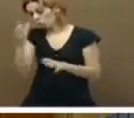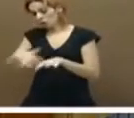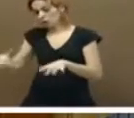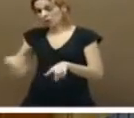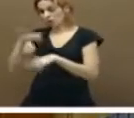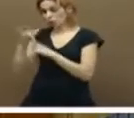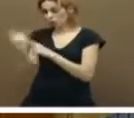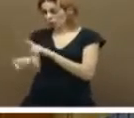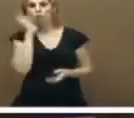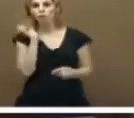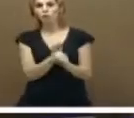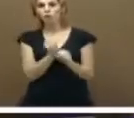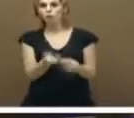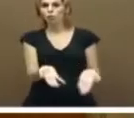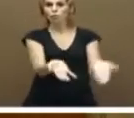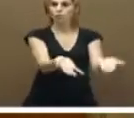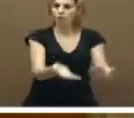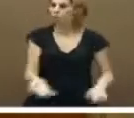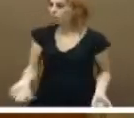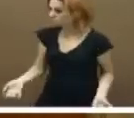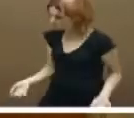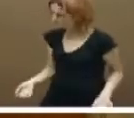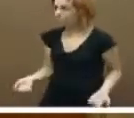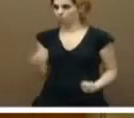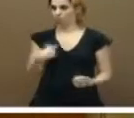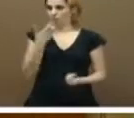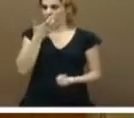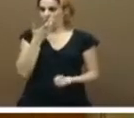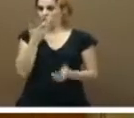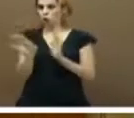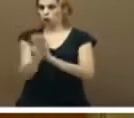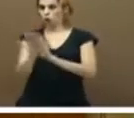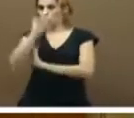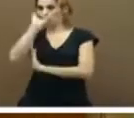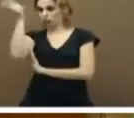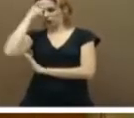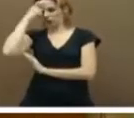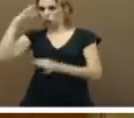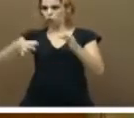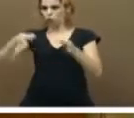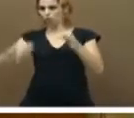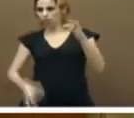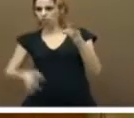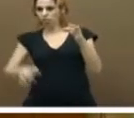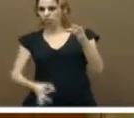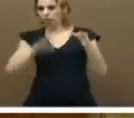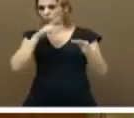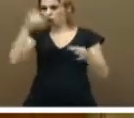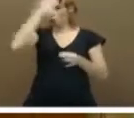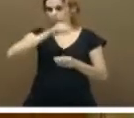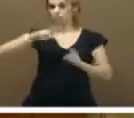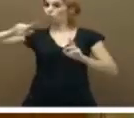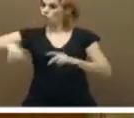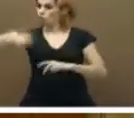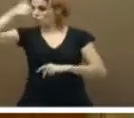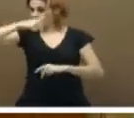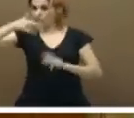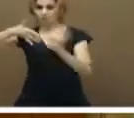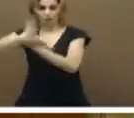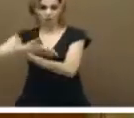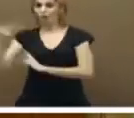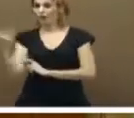piensa que el hombre es superior a la mujer. Mientras estemos conviviendo con esa absoluta injusticia de que el hombre, por el hecho de ser hombre, tiene más derecho